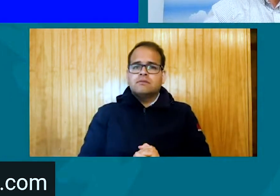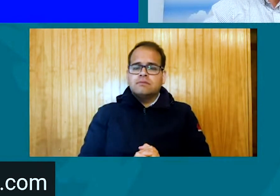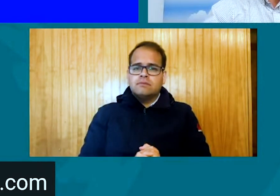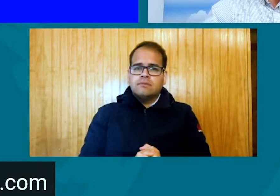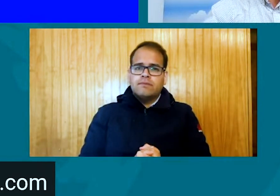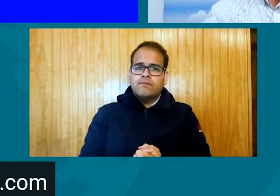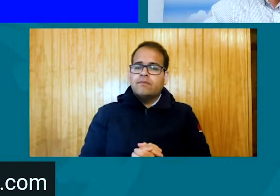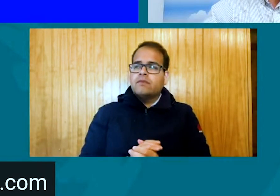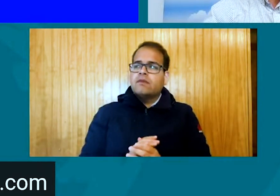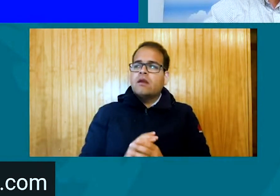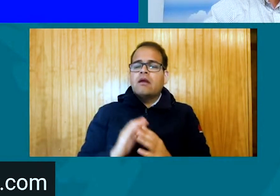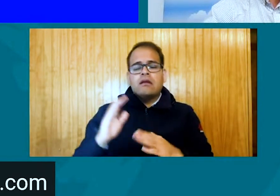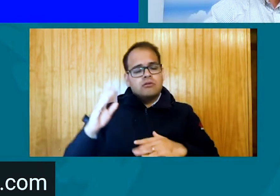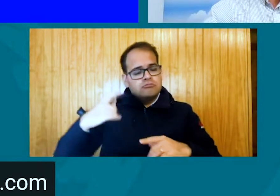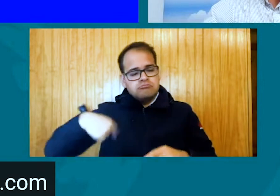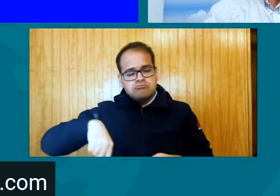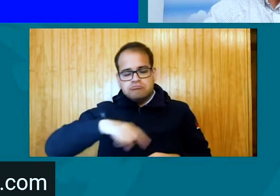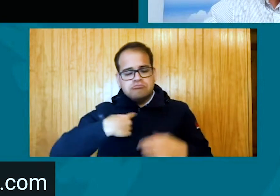al final nos dividimos